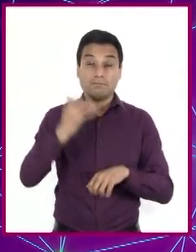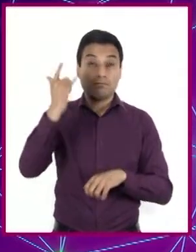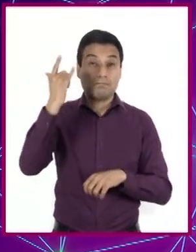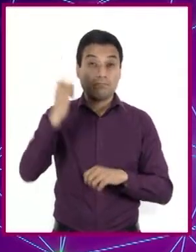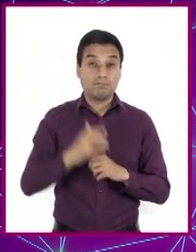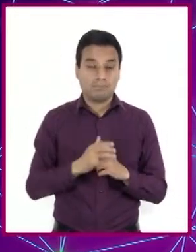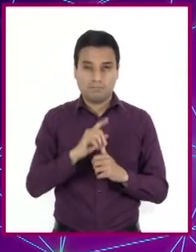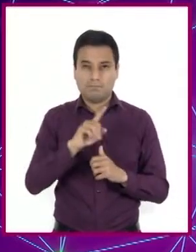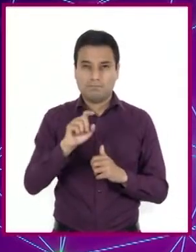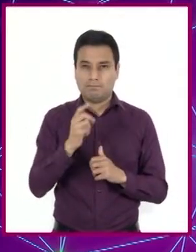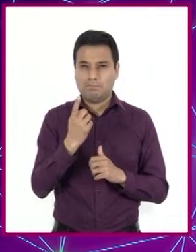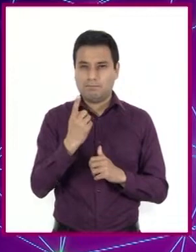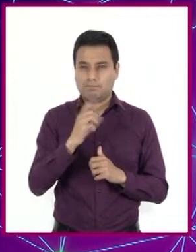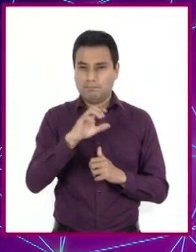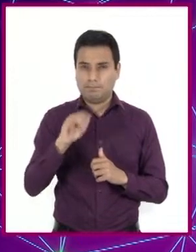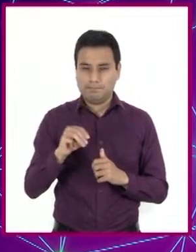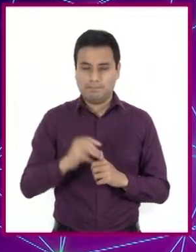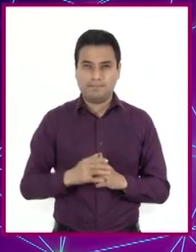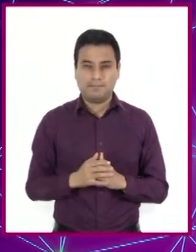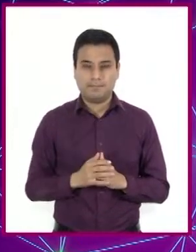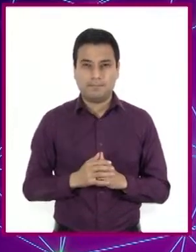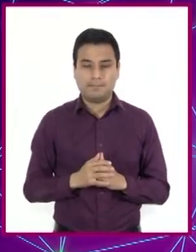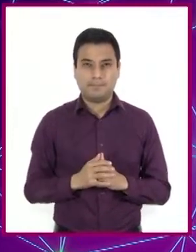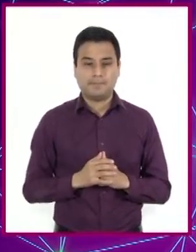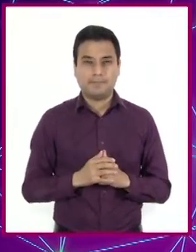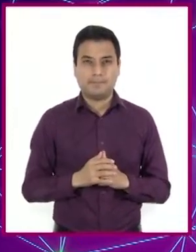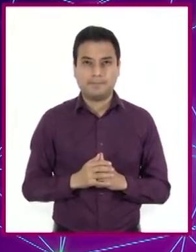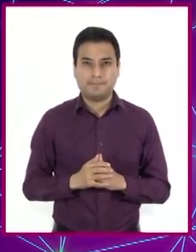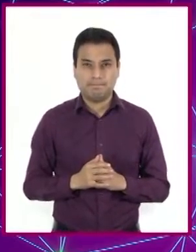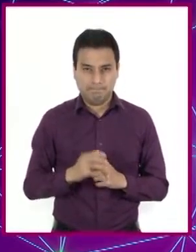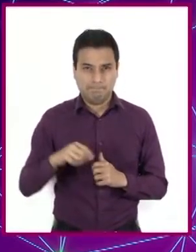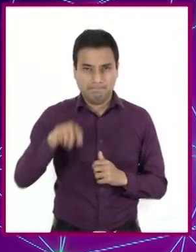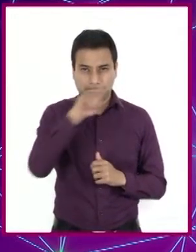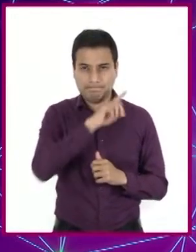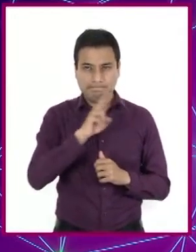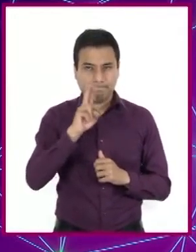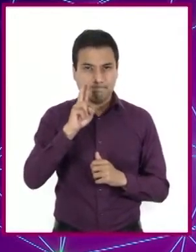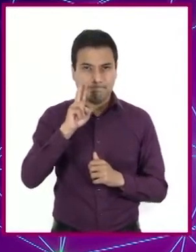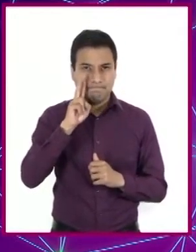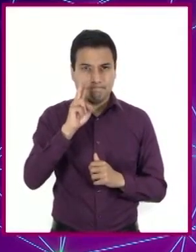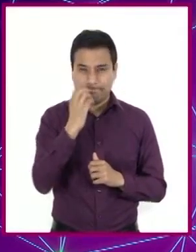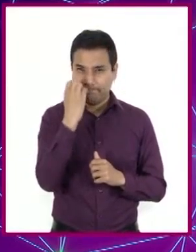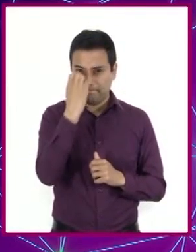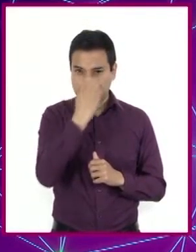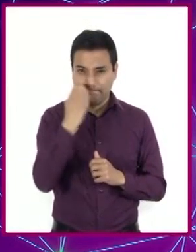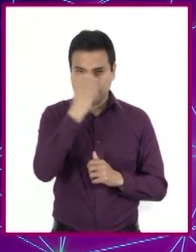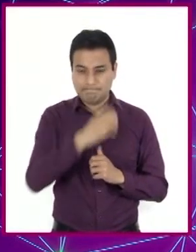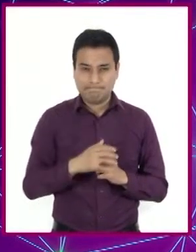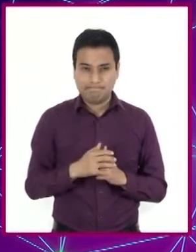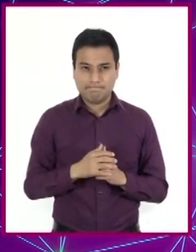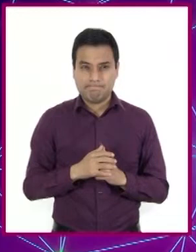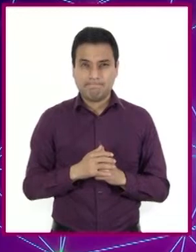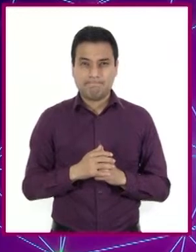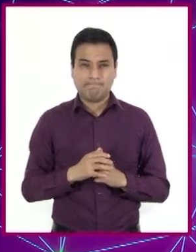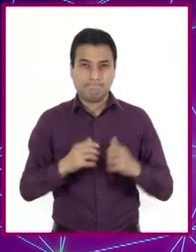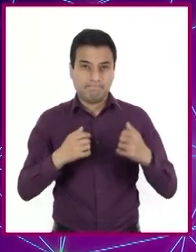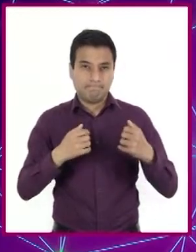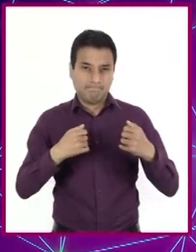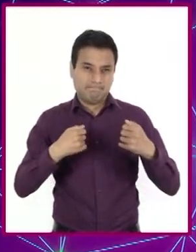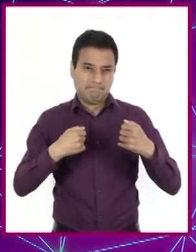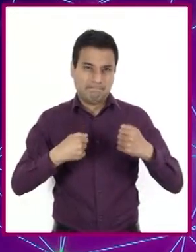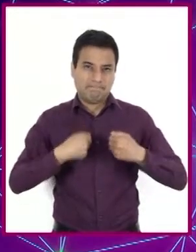mide 131 centímetros. Observen que el jugador de menor estatura mide